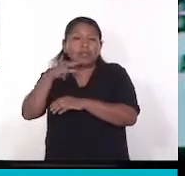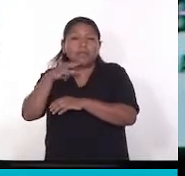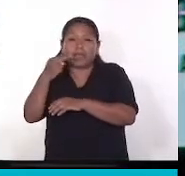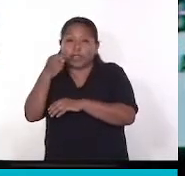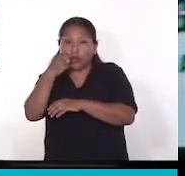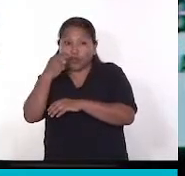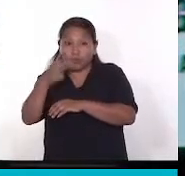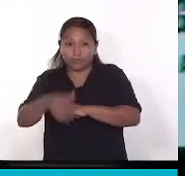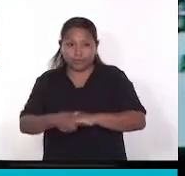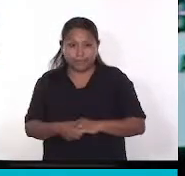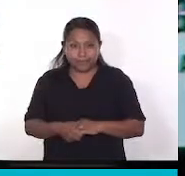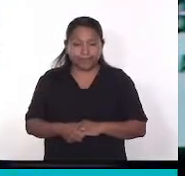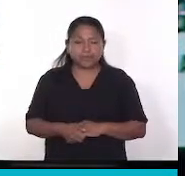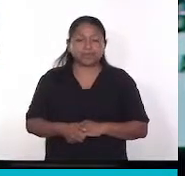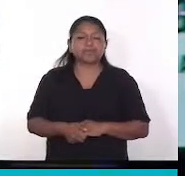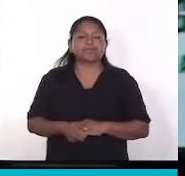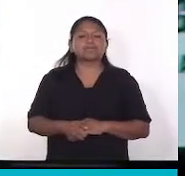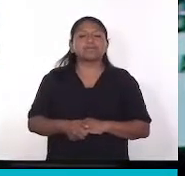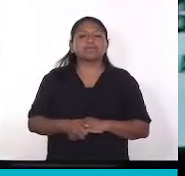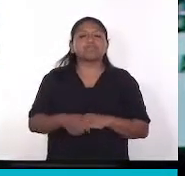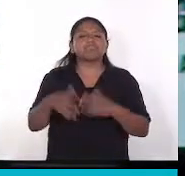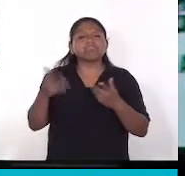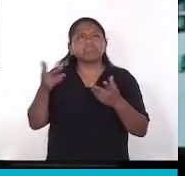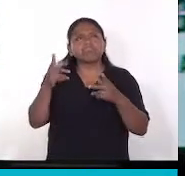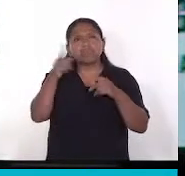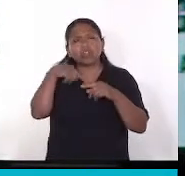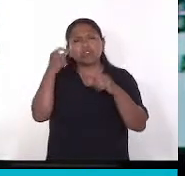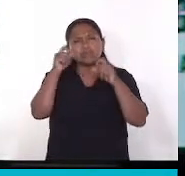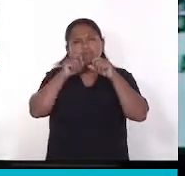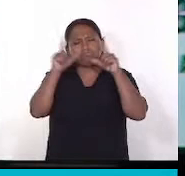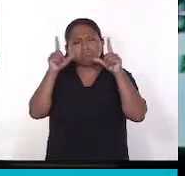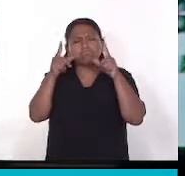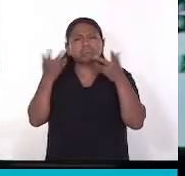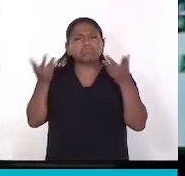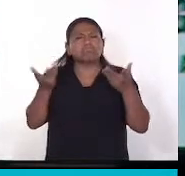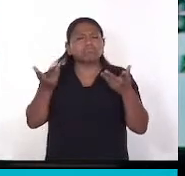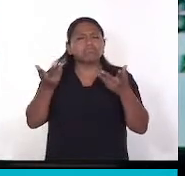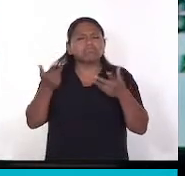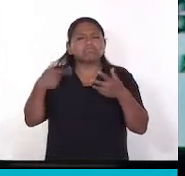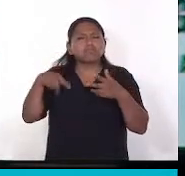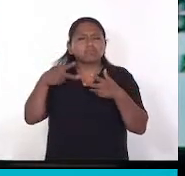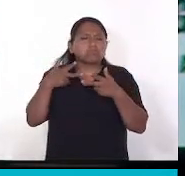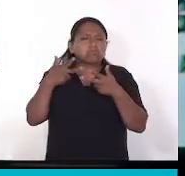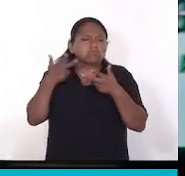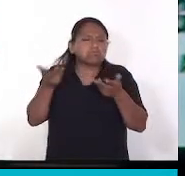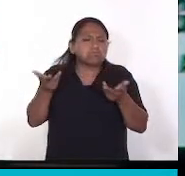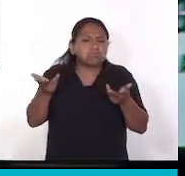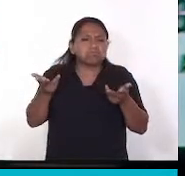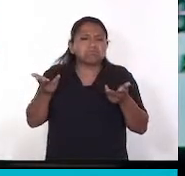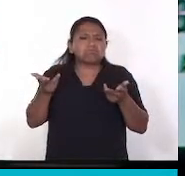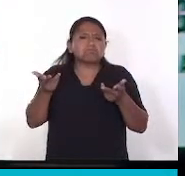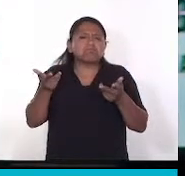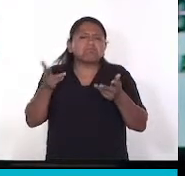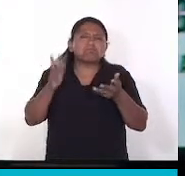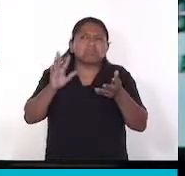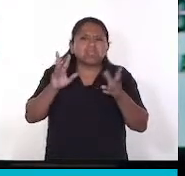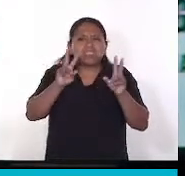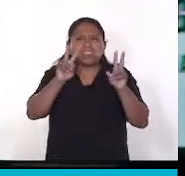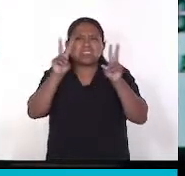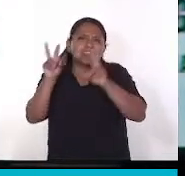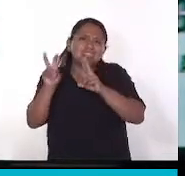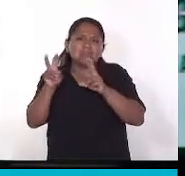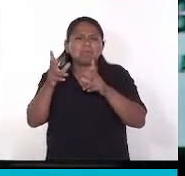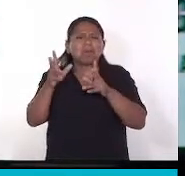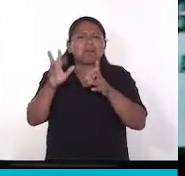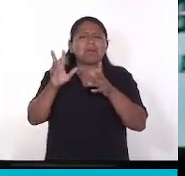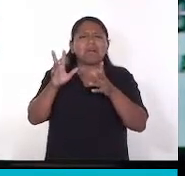11. Y que nos llama mucho la atención porque salvo una referencia oblicua al tema por la